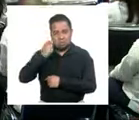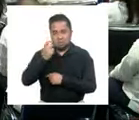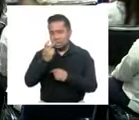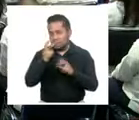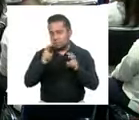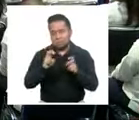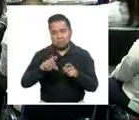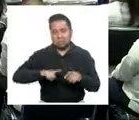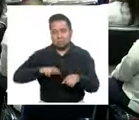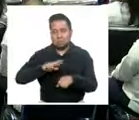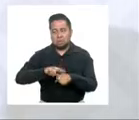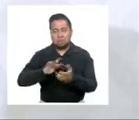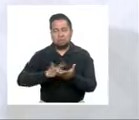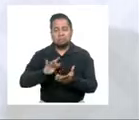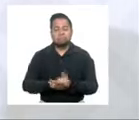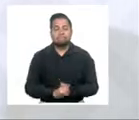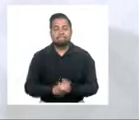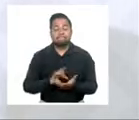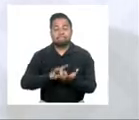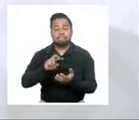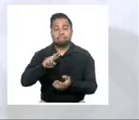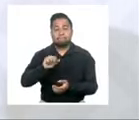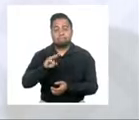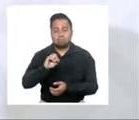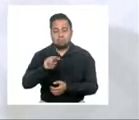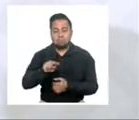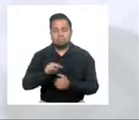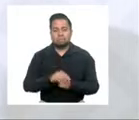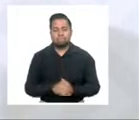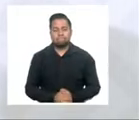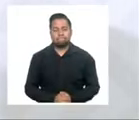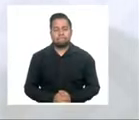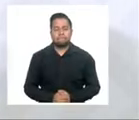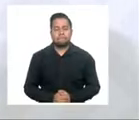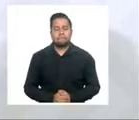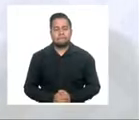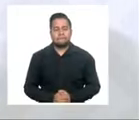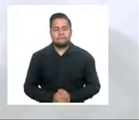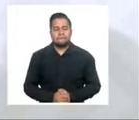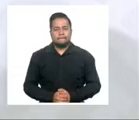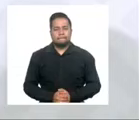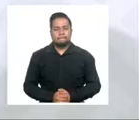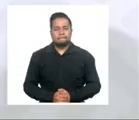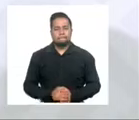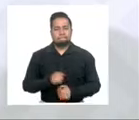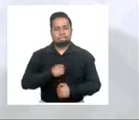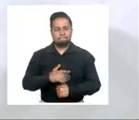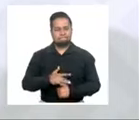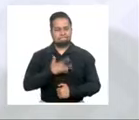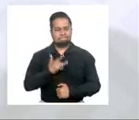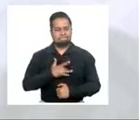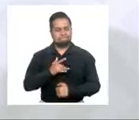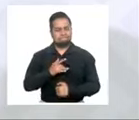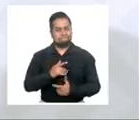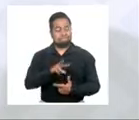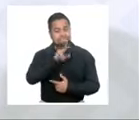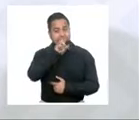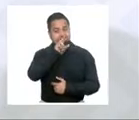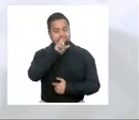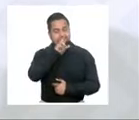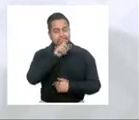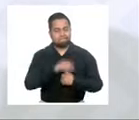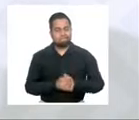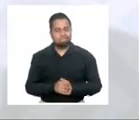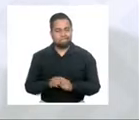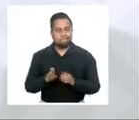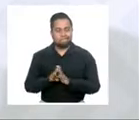temas, gobernador. Gracias. Gracias, Ramón. Efectivamente, estamos muy preocupados de cómo